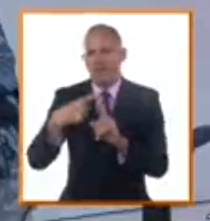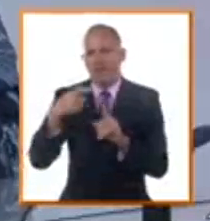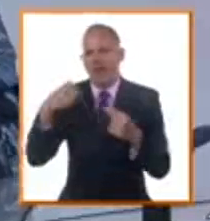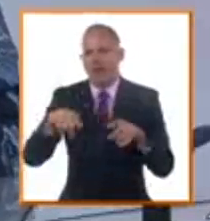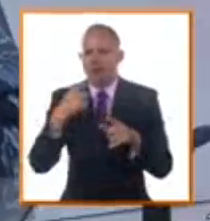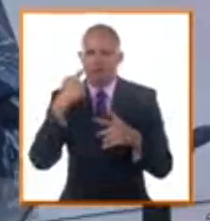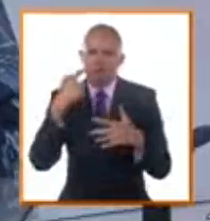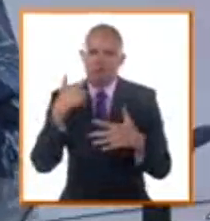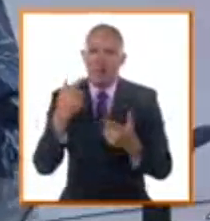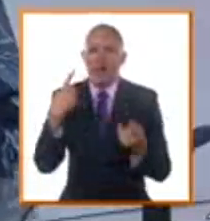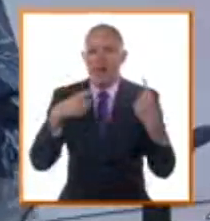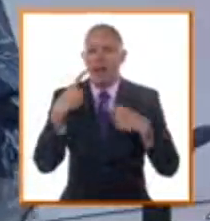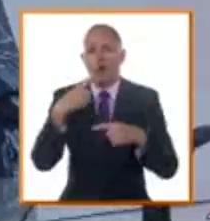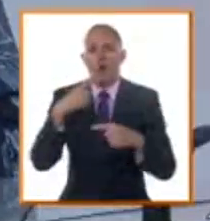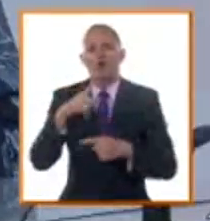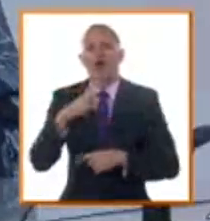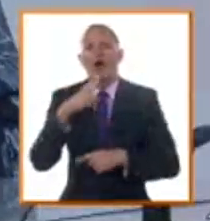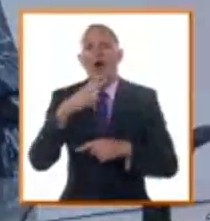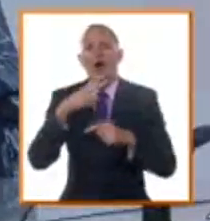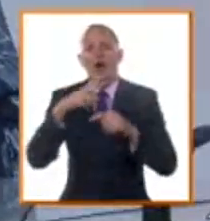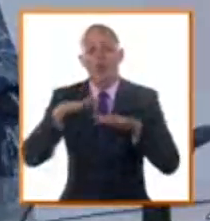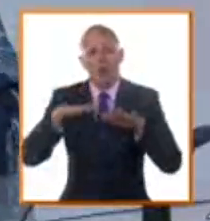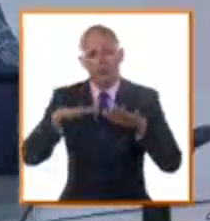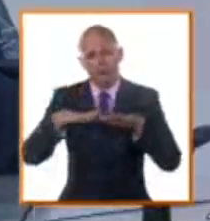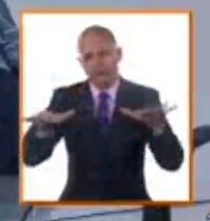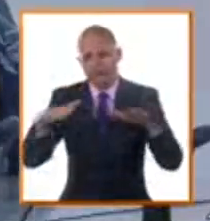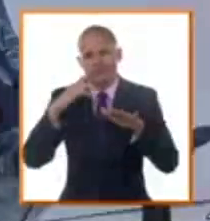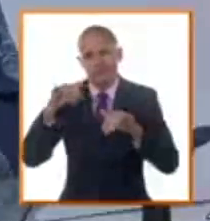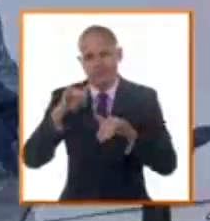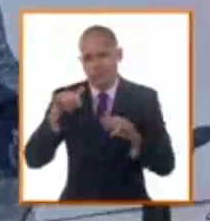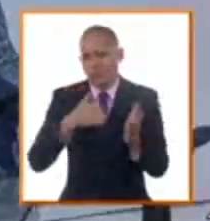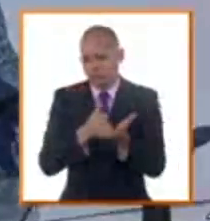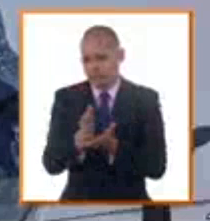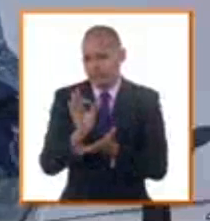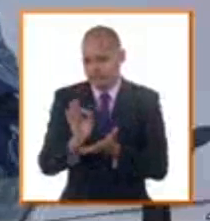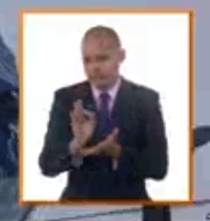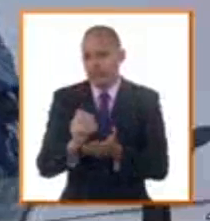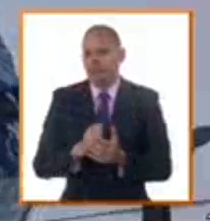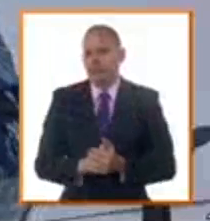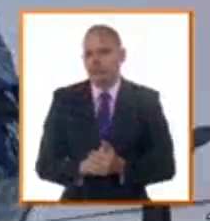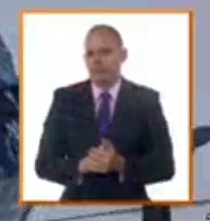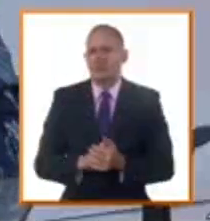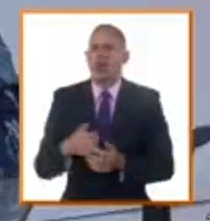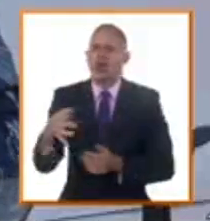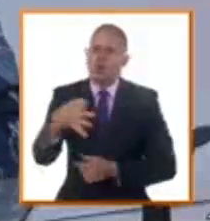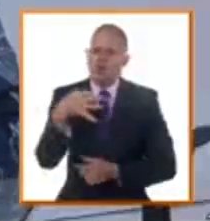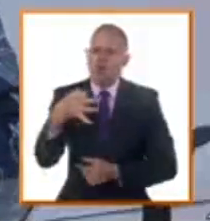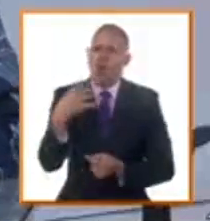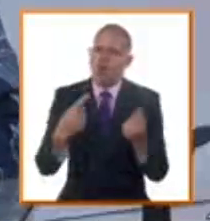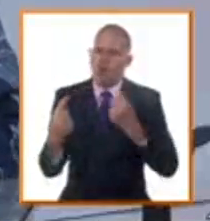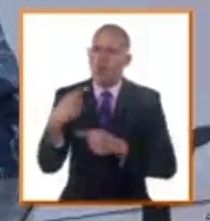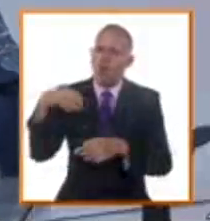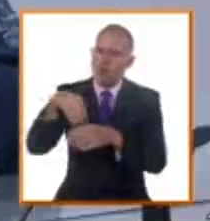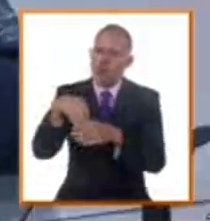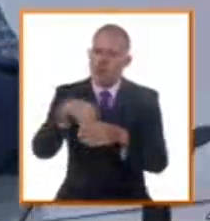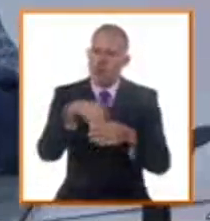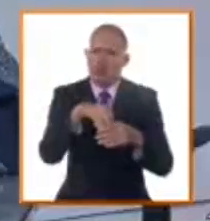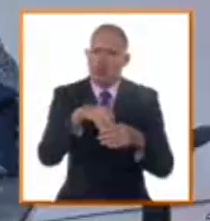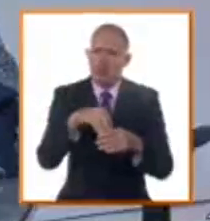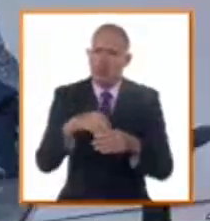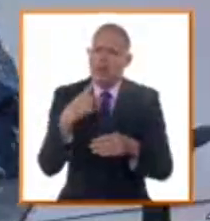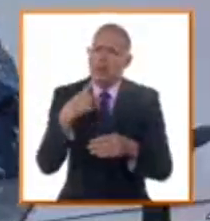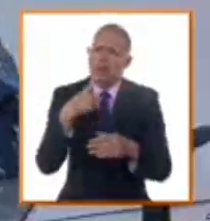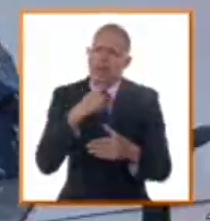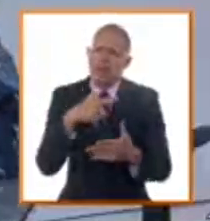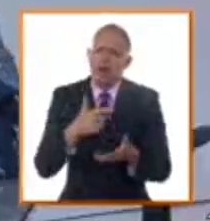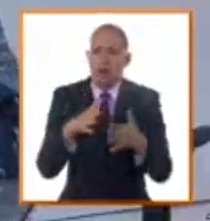de inundación que sufren algunas provincias, sobre todo determinados municipios dentro de provincias